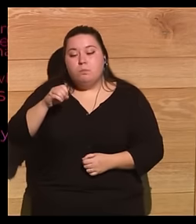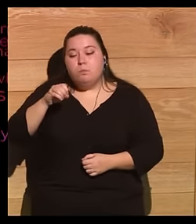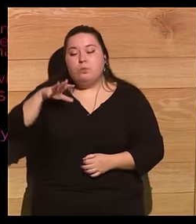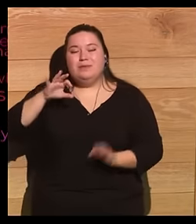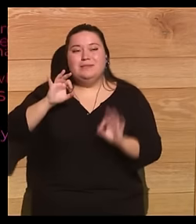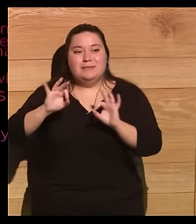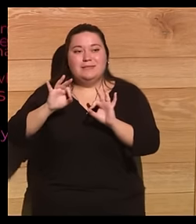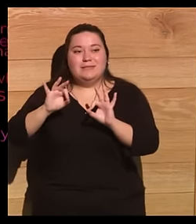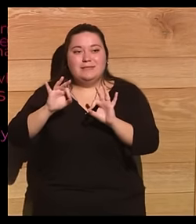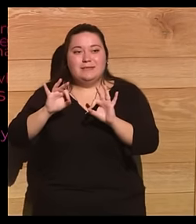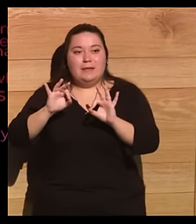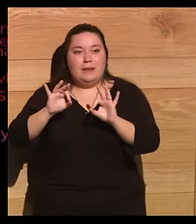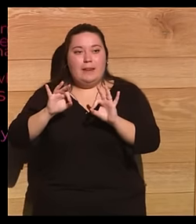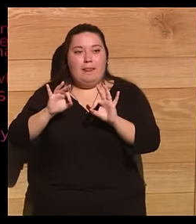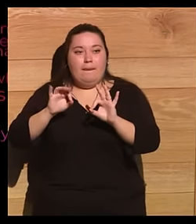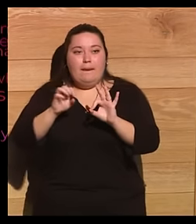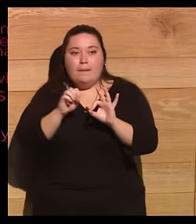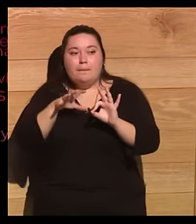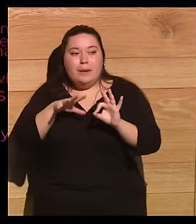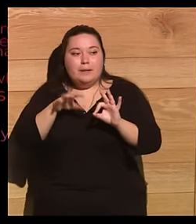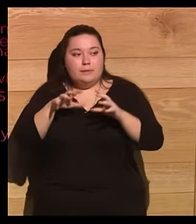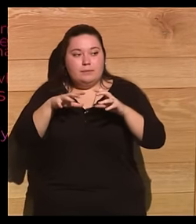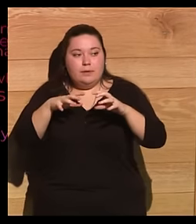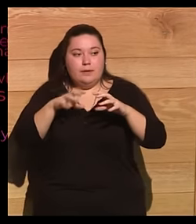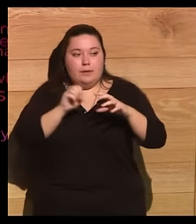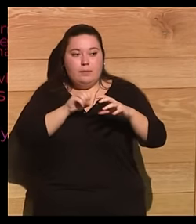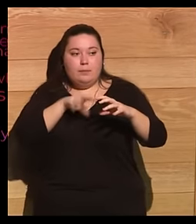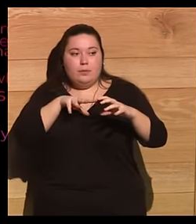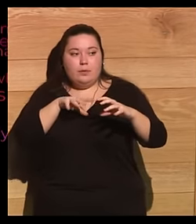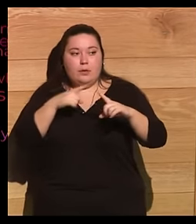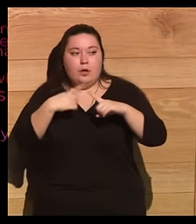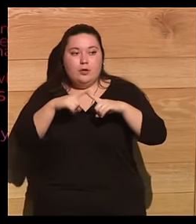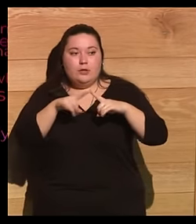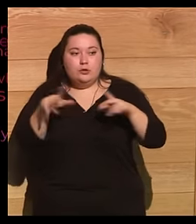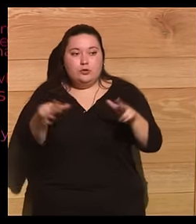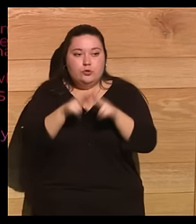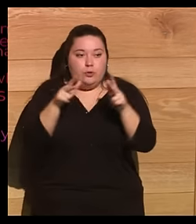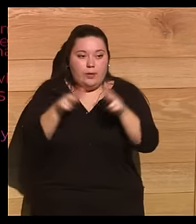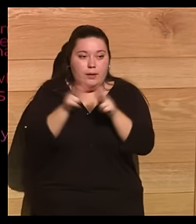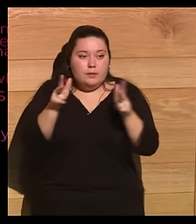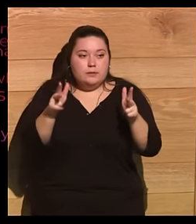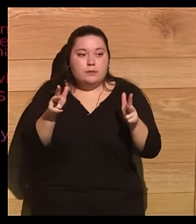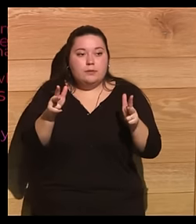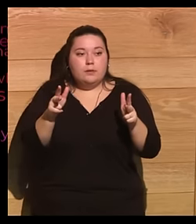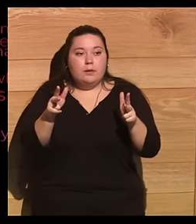parte particular del cerebro. Hay una parte del cerebro que le gustan los conceptos sociales.